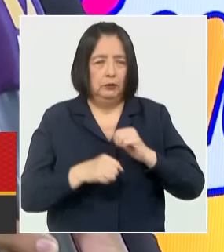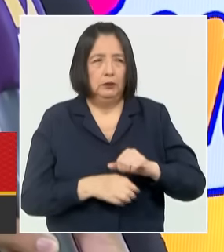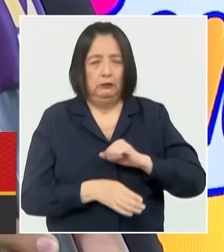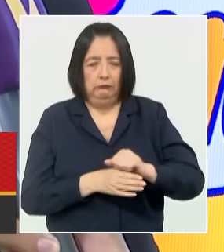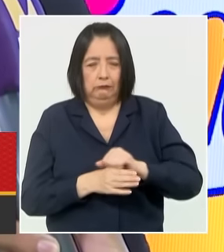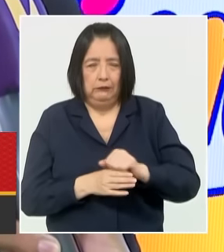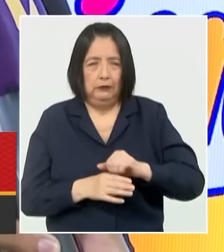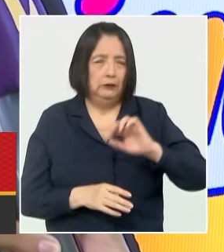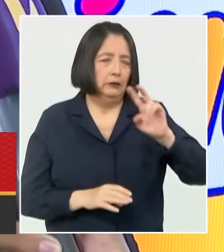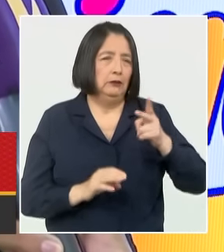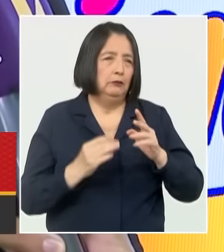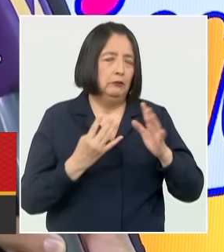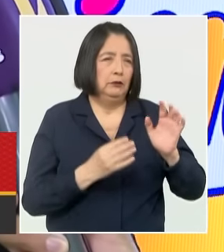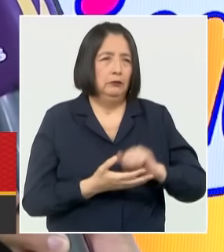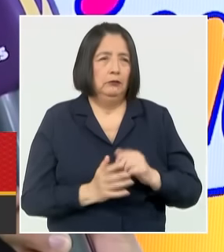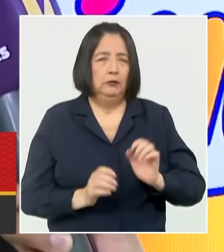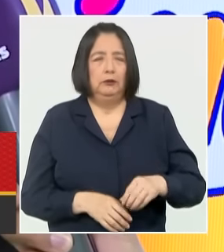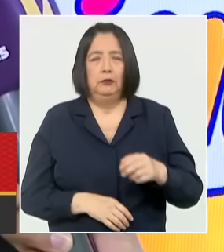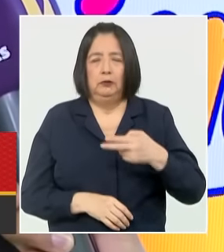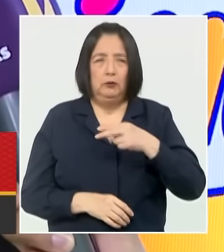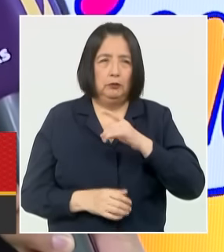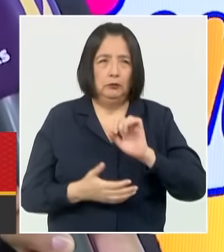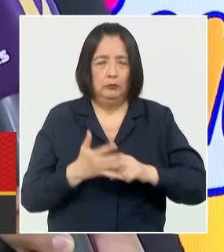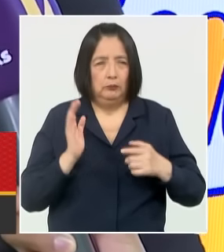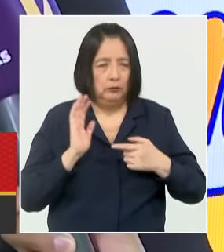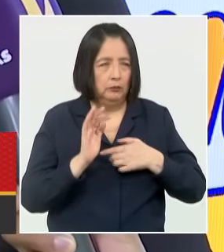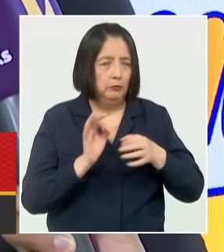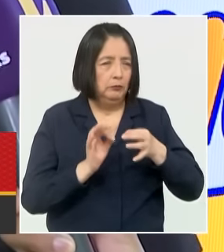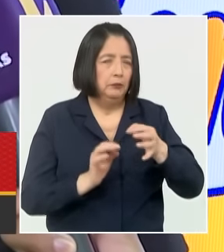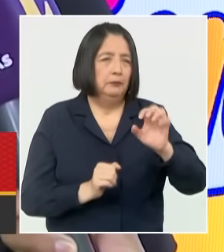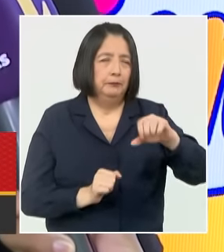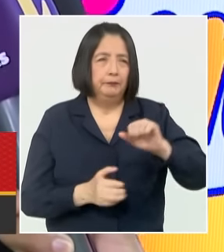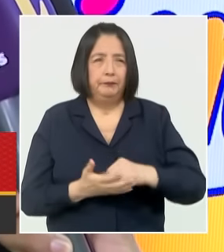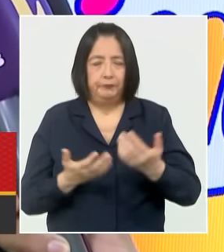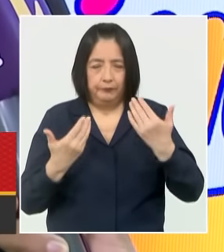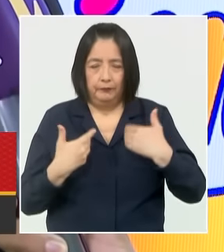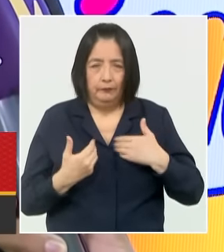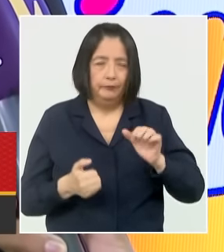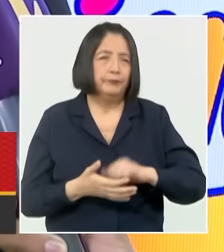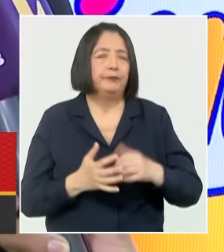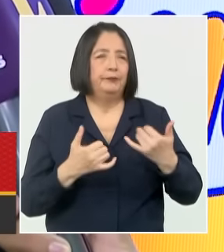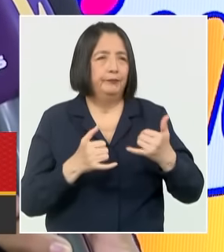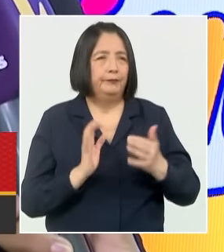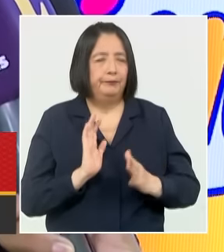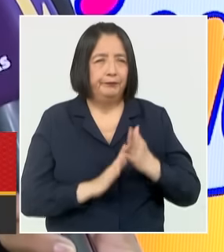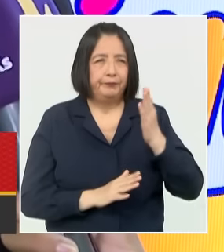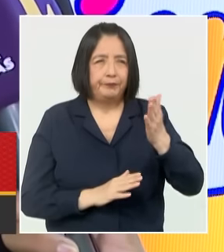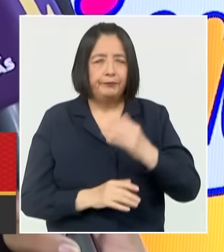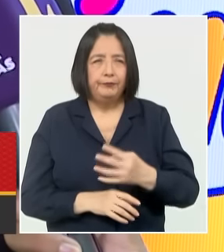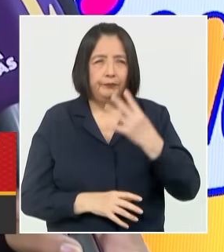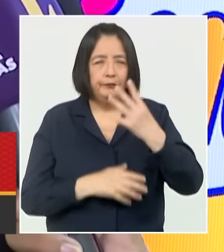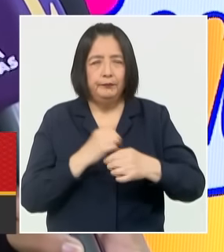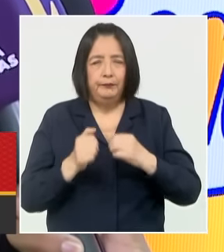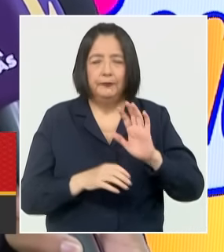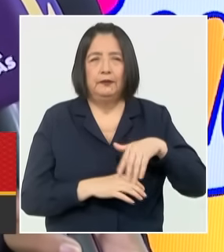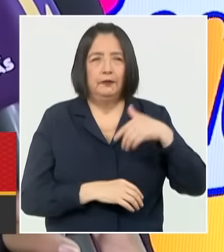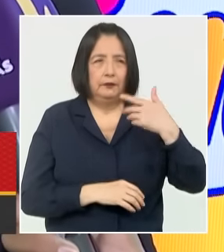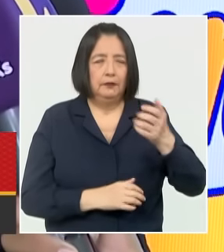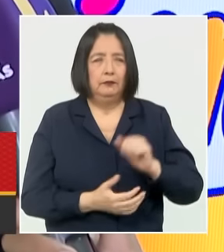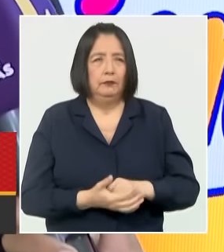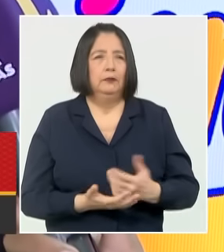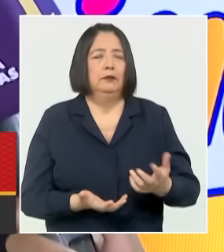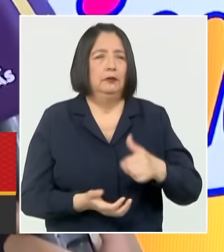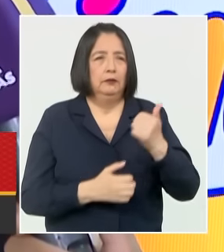el 2019. Hubo el 2019, nos dio la exposición, lo que nos permitió, en mi caso, por ejemplo, irme a jugar 4 años después de eso,